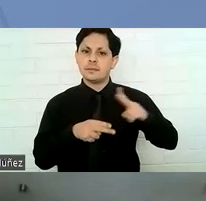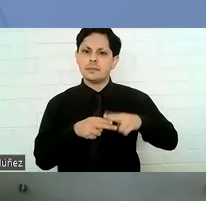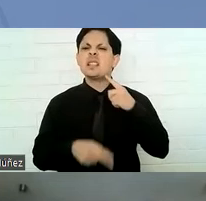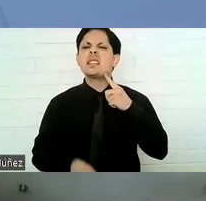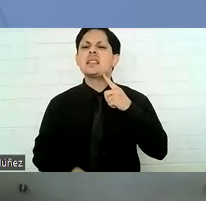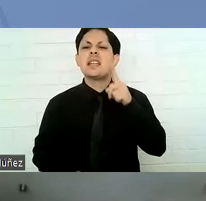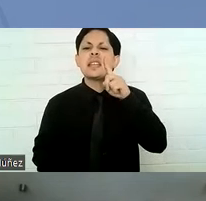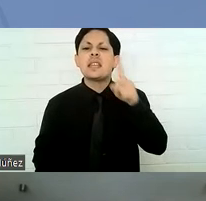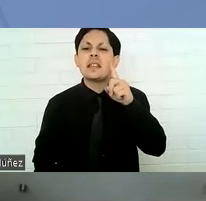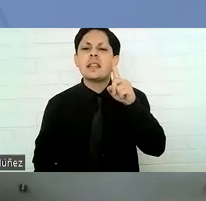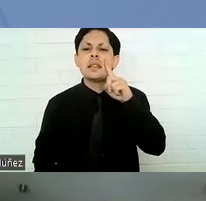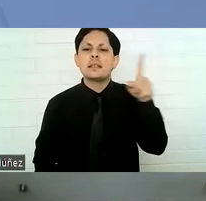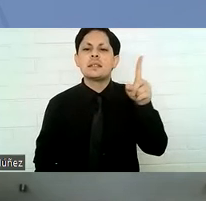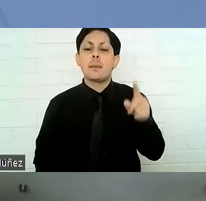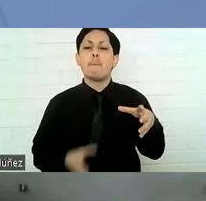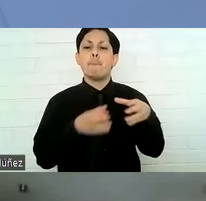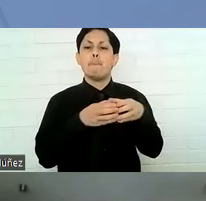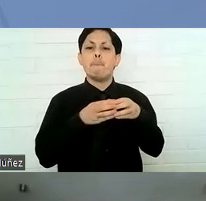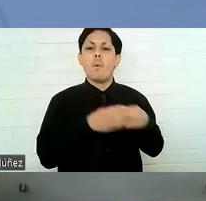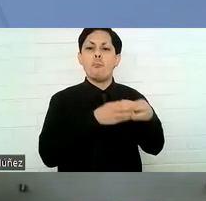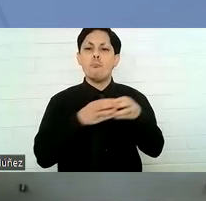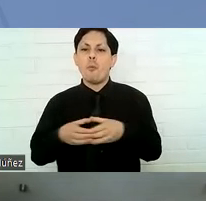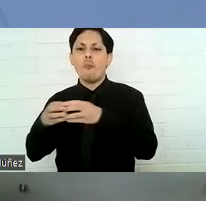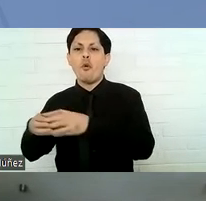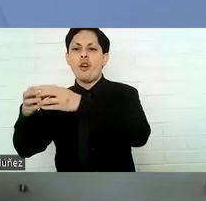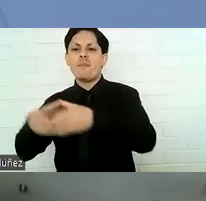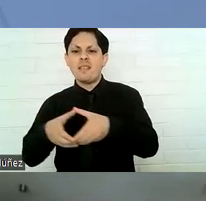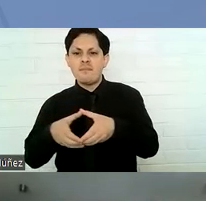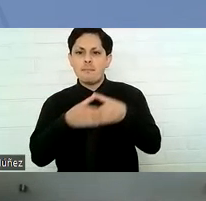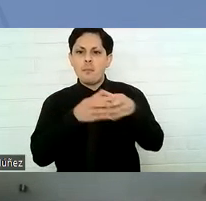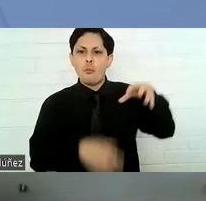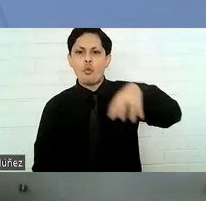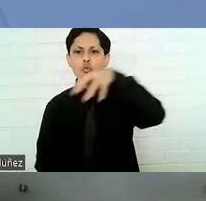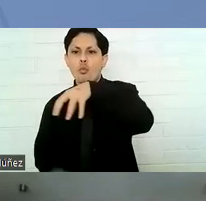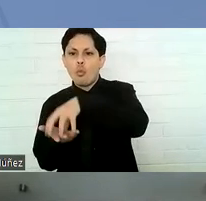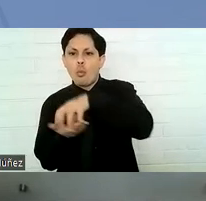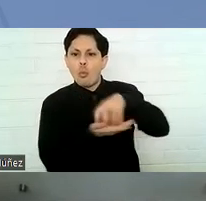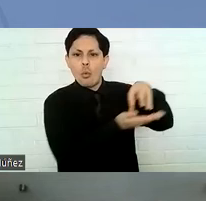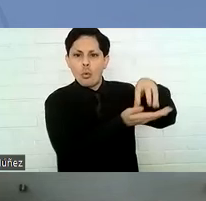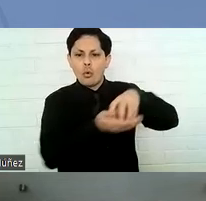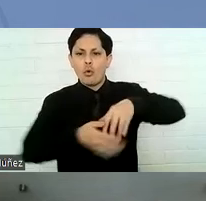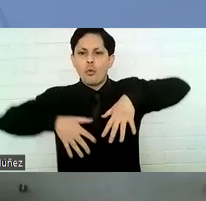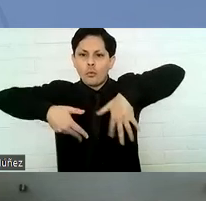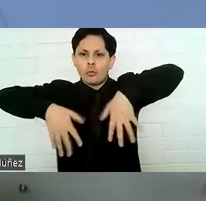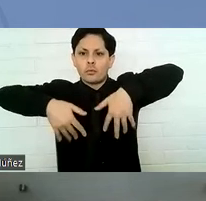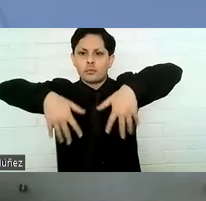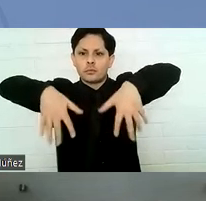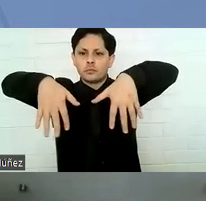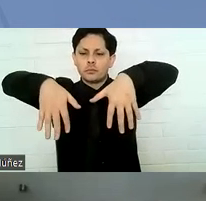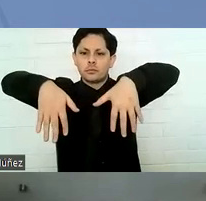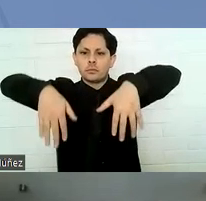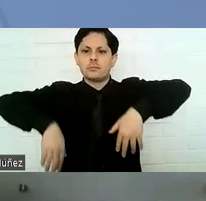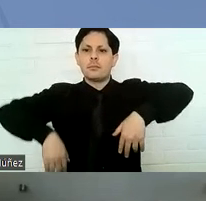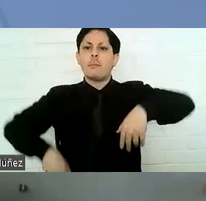hecho? Movimientos de personas con discapacidad, los padres, que normalmente siempre